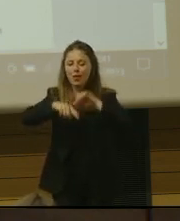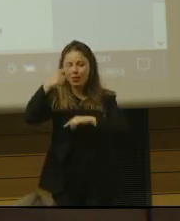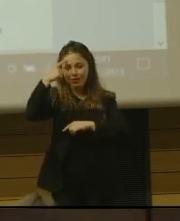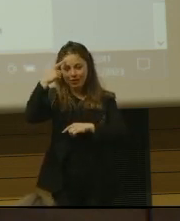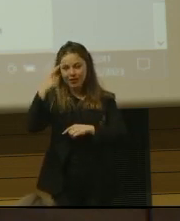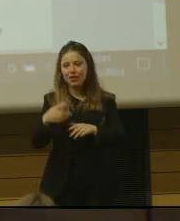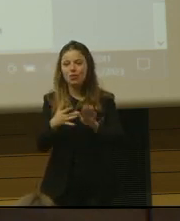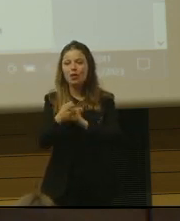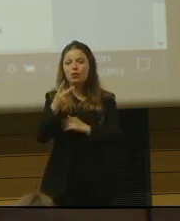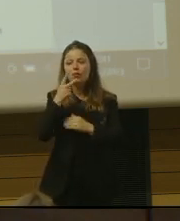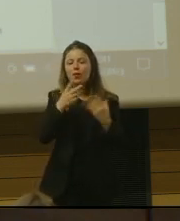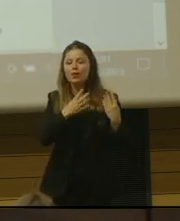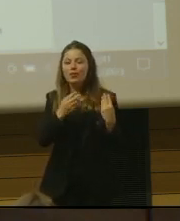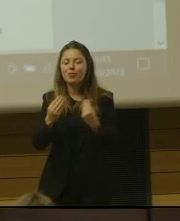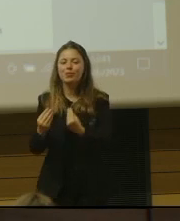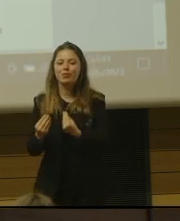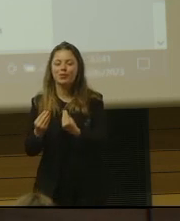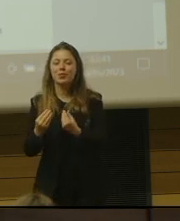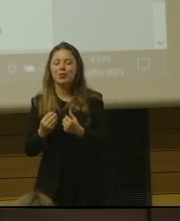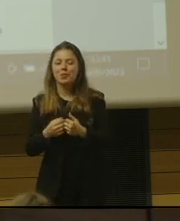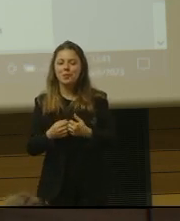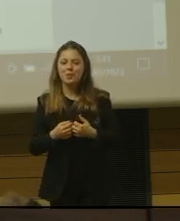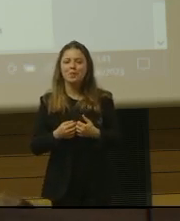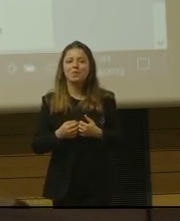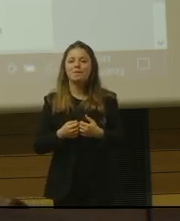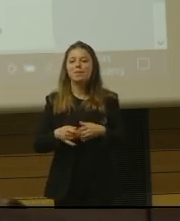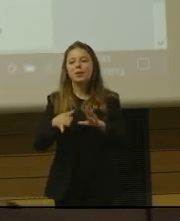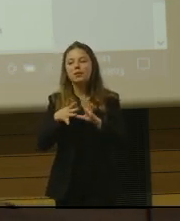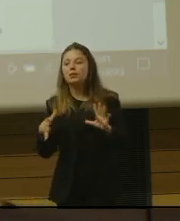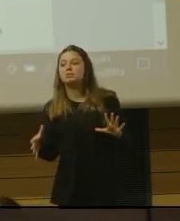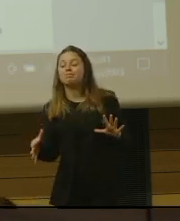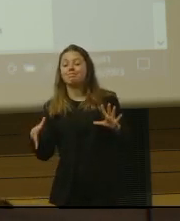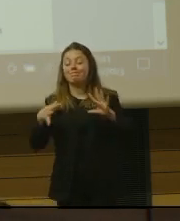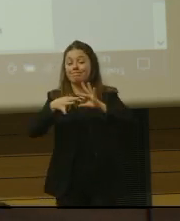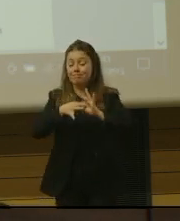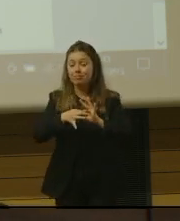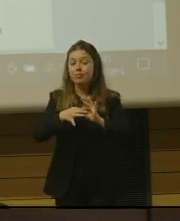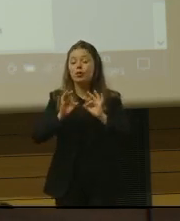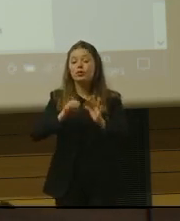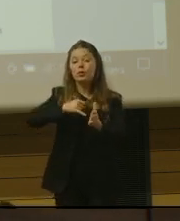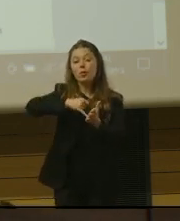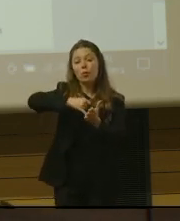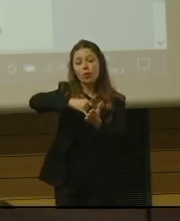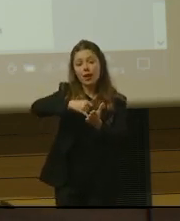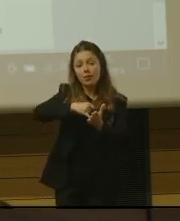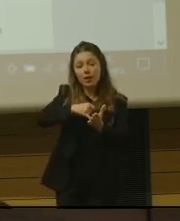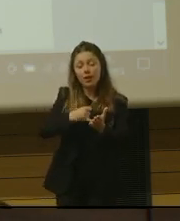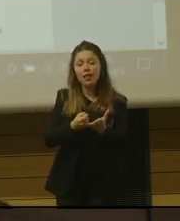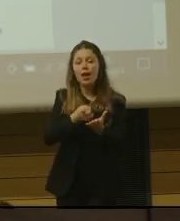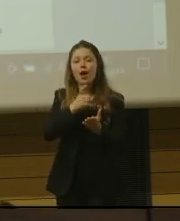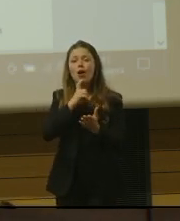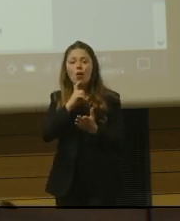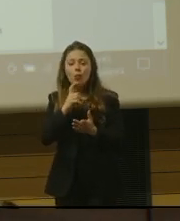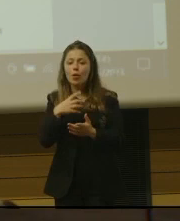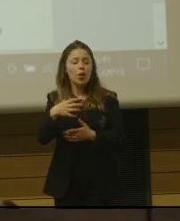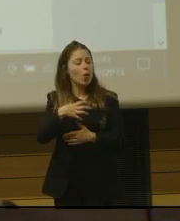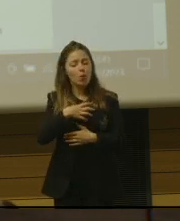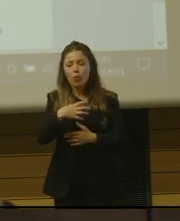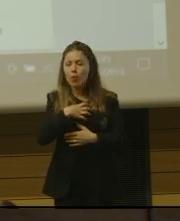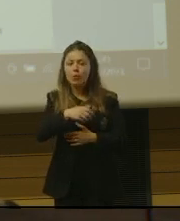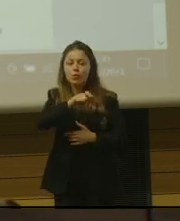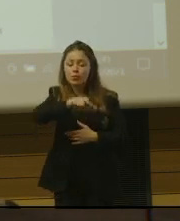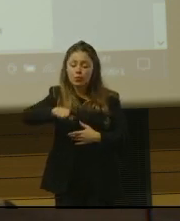que son muy fumadores. Entonces, enlazando un poco con todo esto de la vulnerabilidad y de cómo no llegamos a